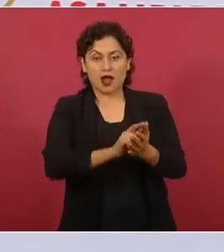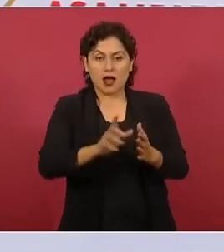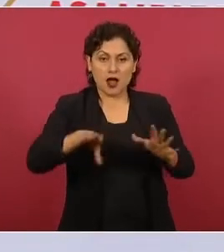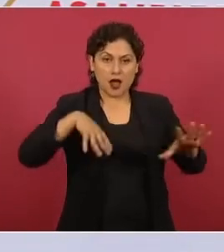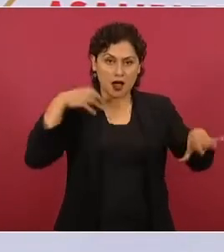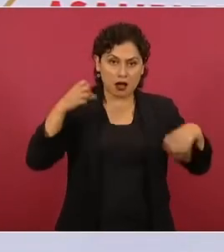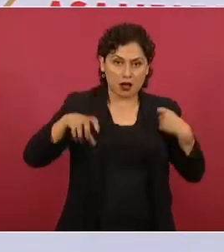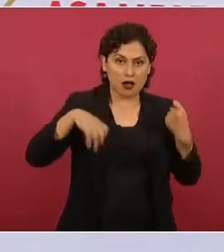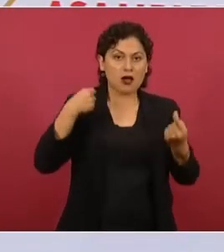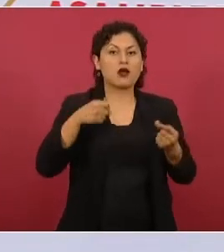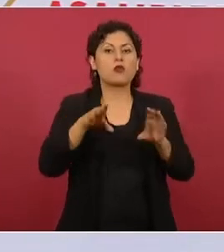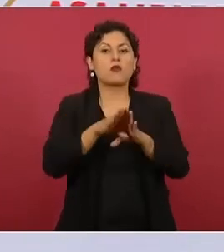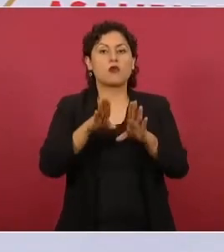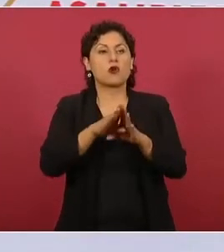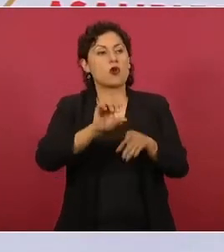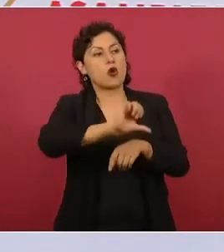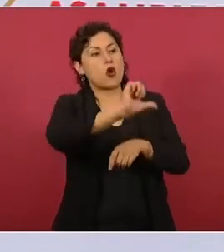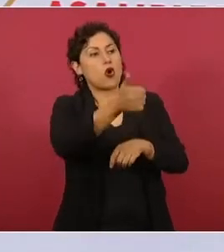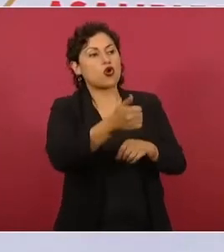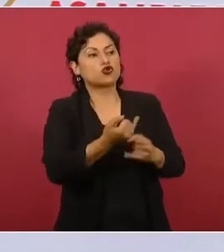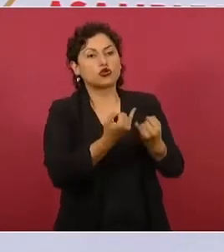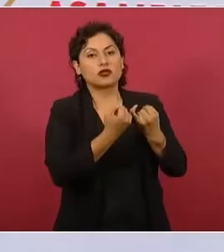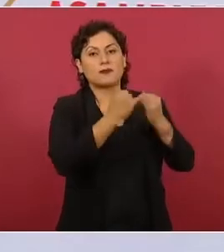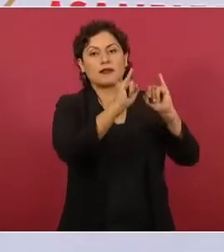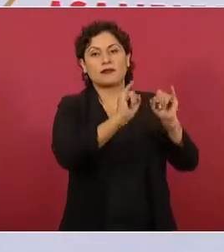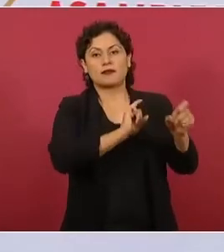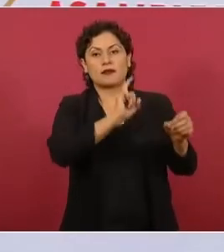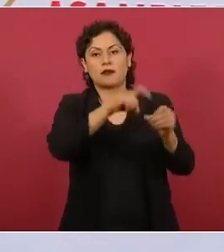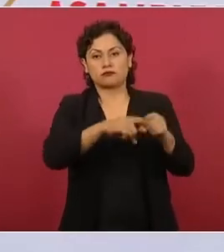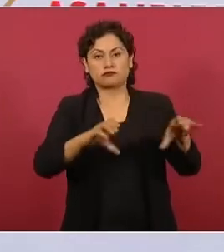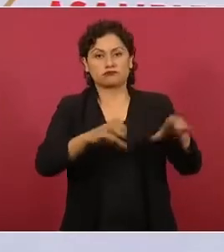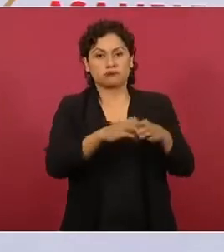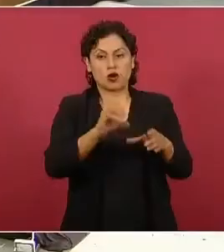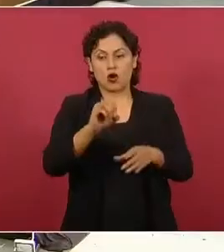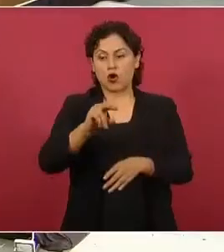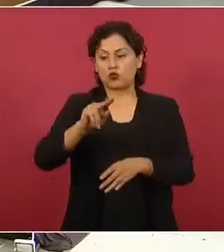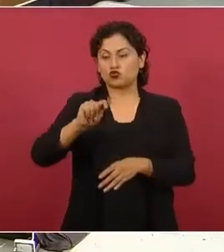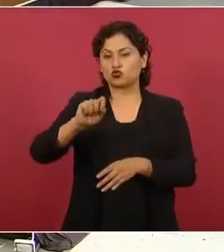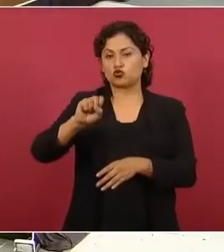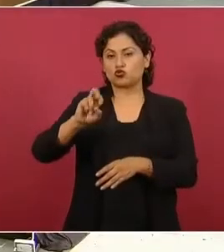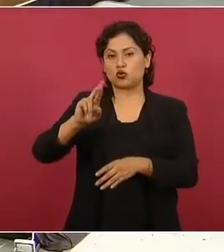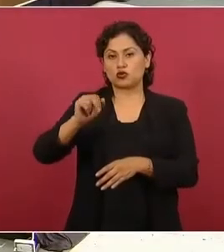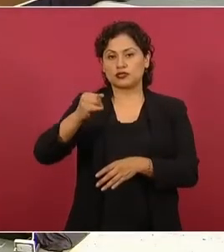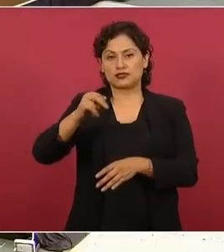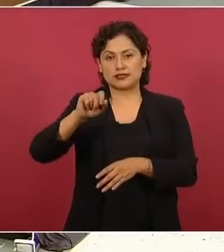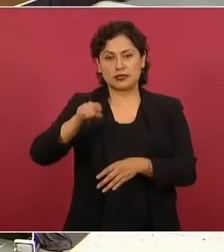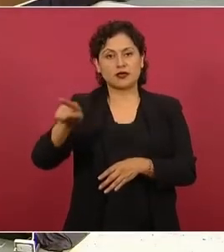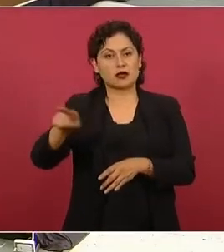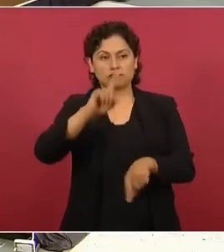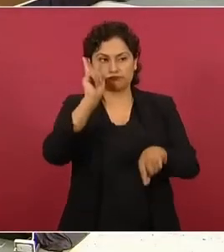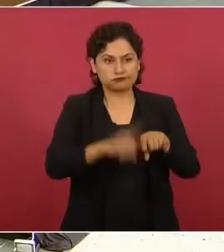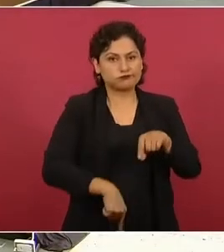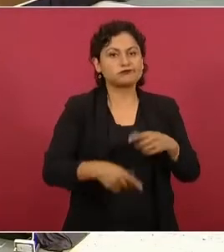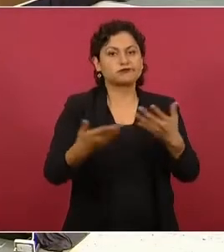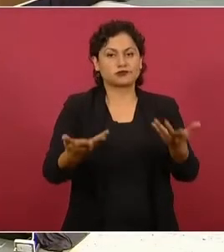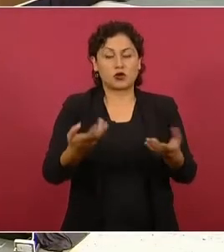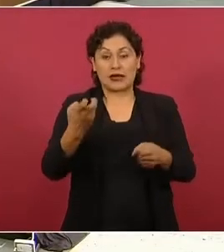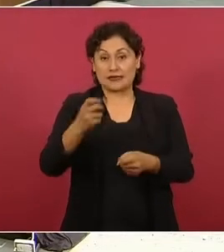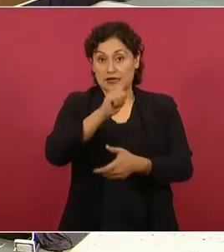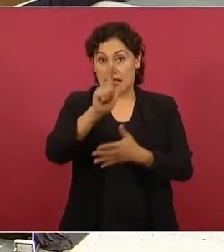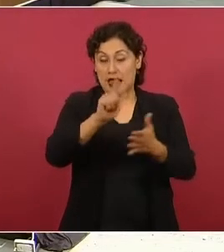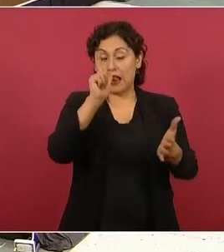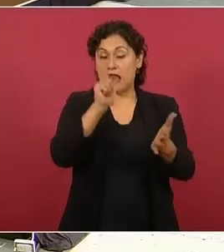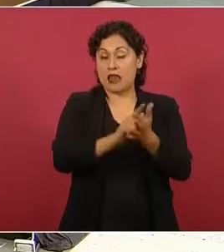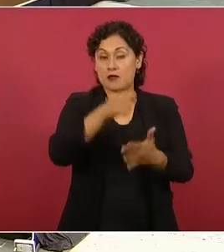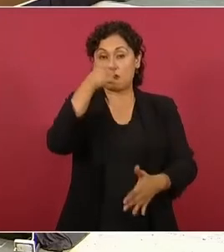decir, el outsourcing, y por supuesto, el promotor de esta profunda reforma de la ley del Infonavit, estando impulso